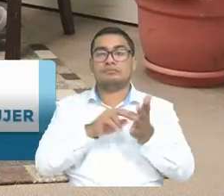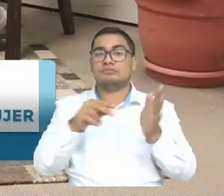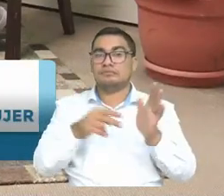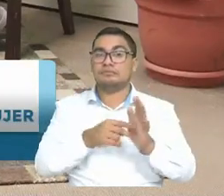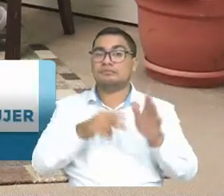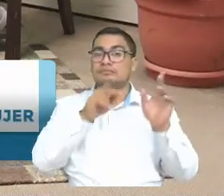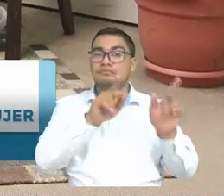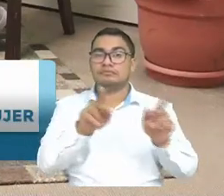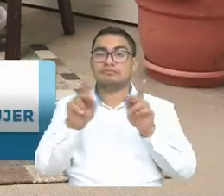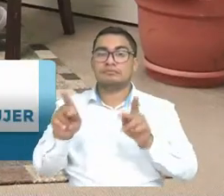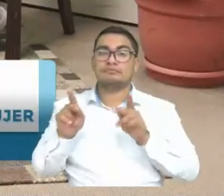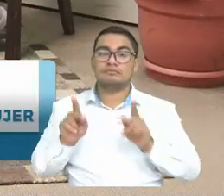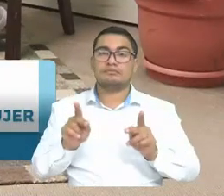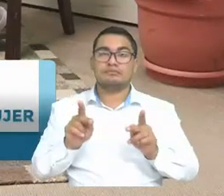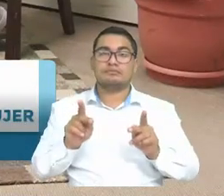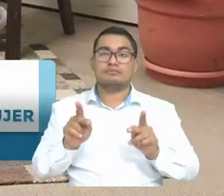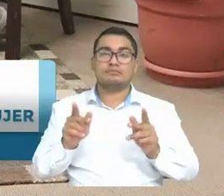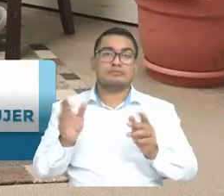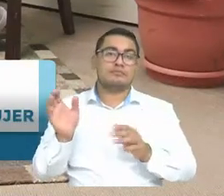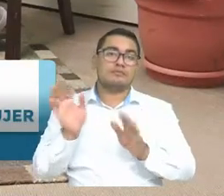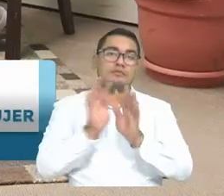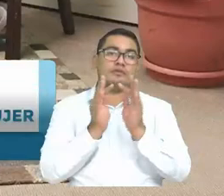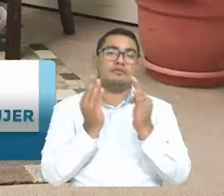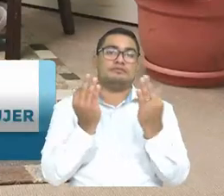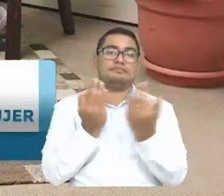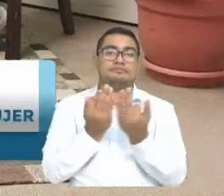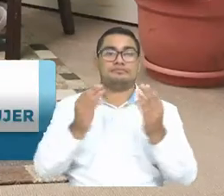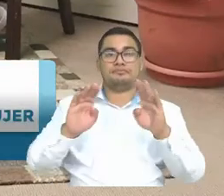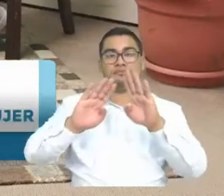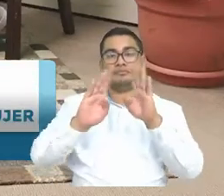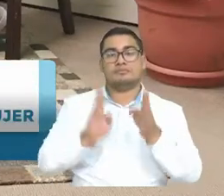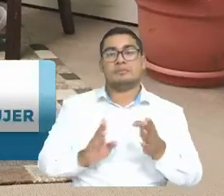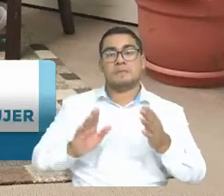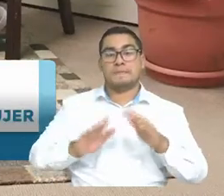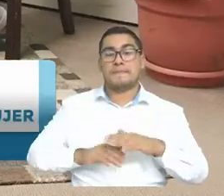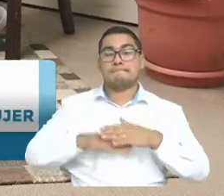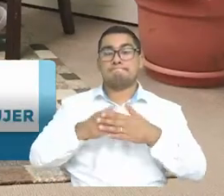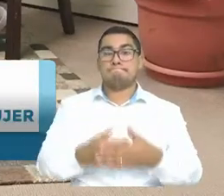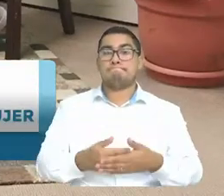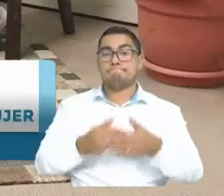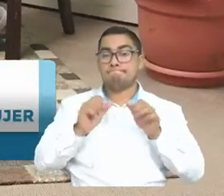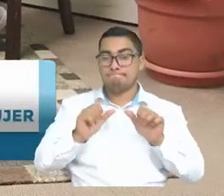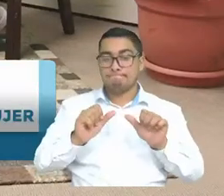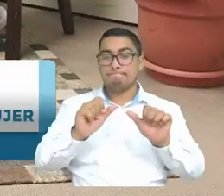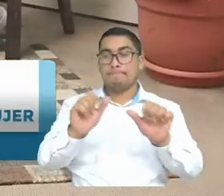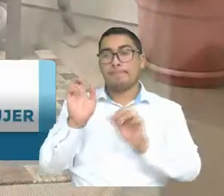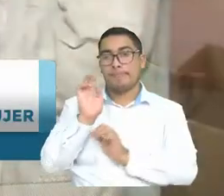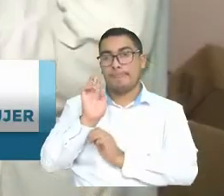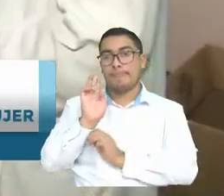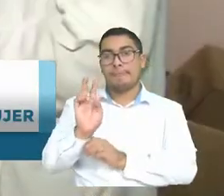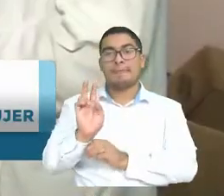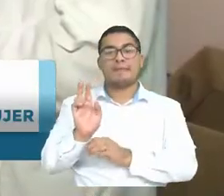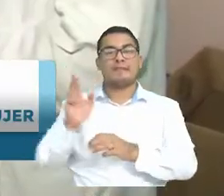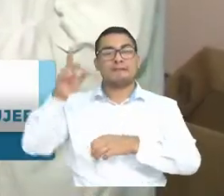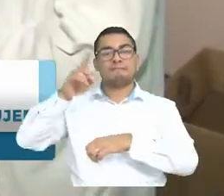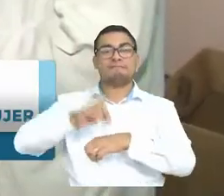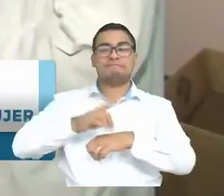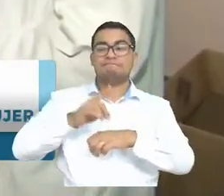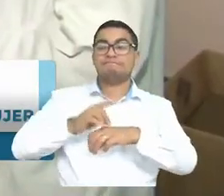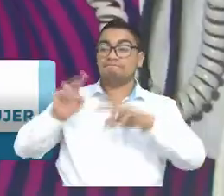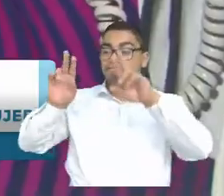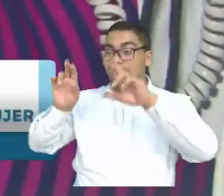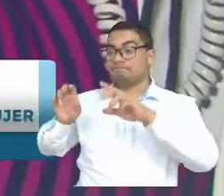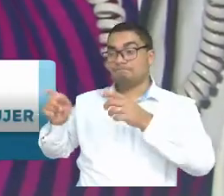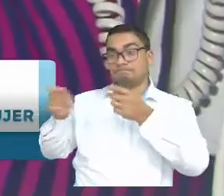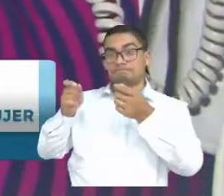las personas que, o los familiares y la misma mujer embarazada que está constantemente yendo al control prenatal, espera